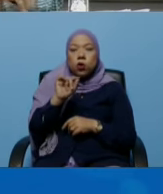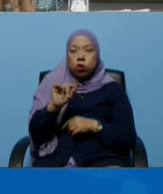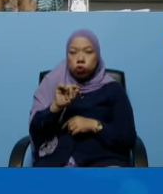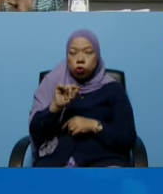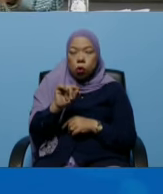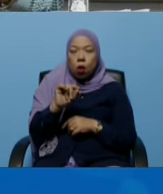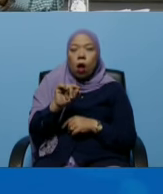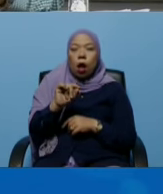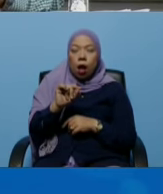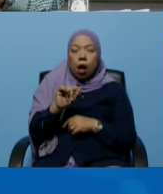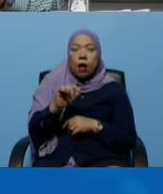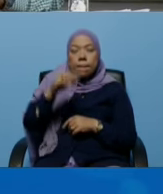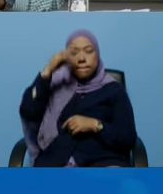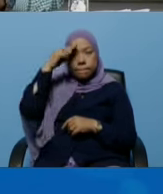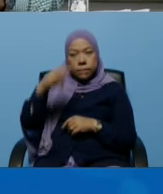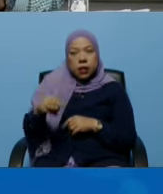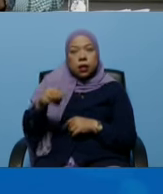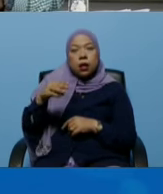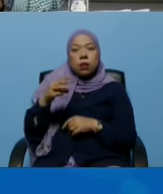Mayor General Moreno,